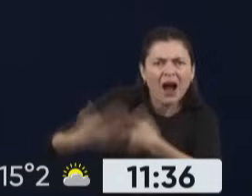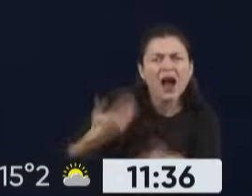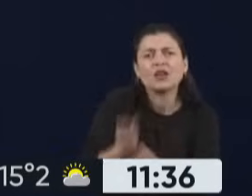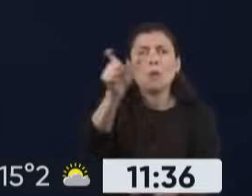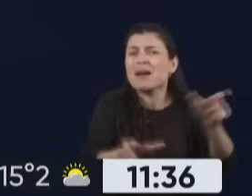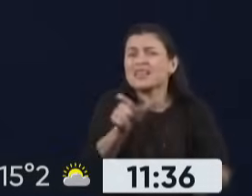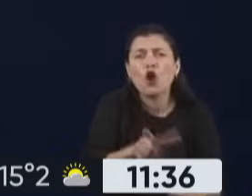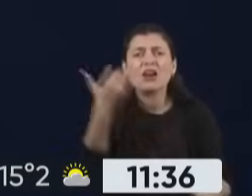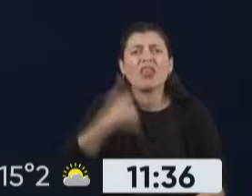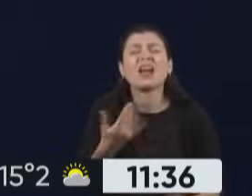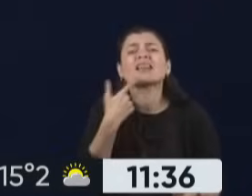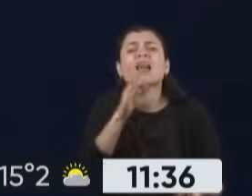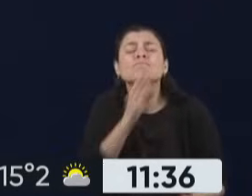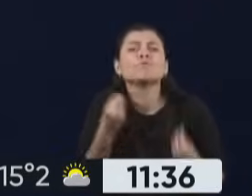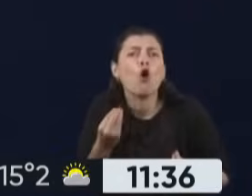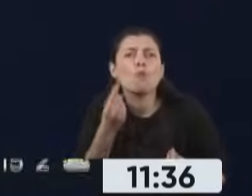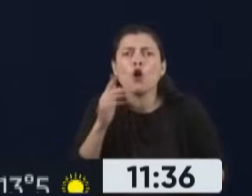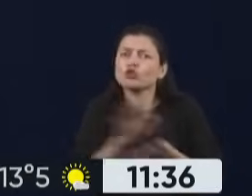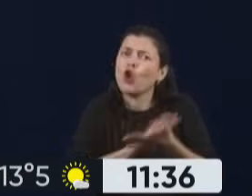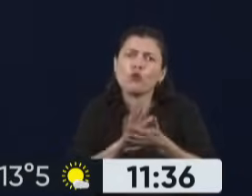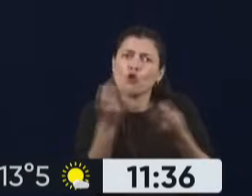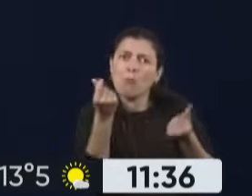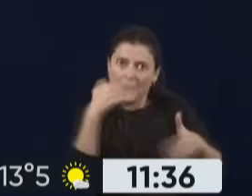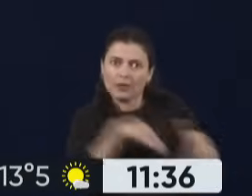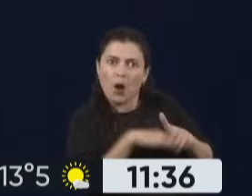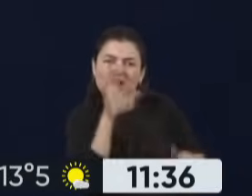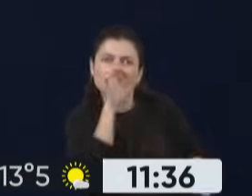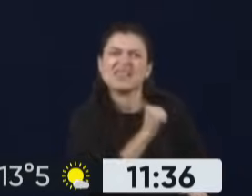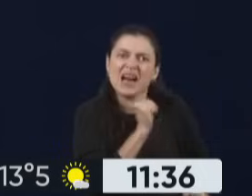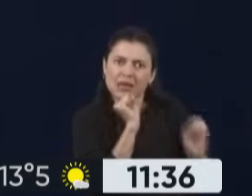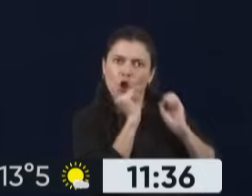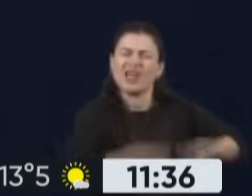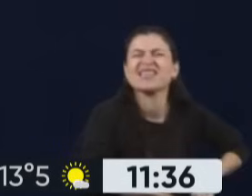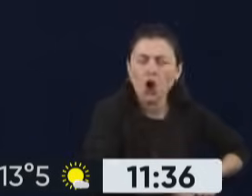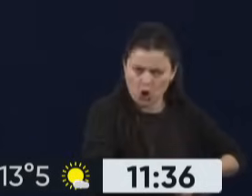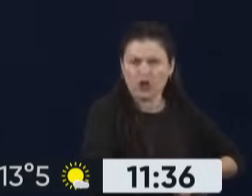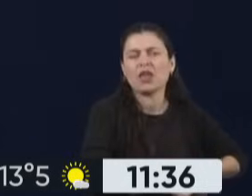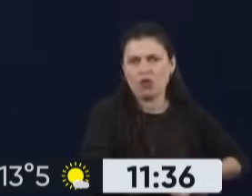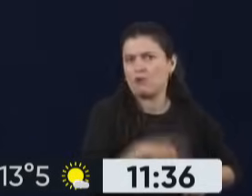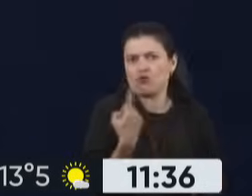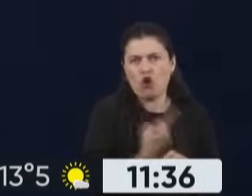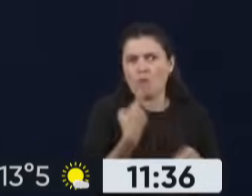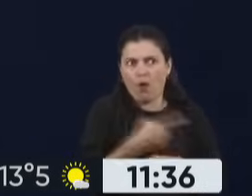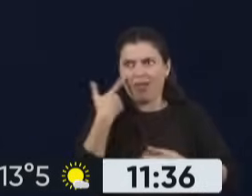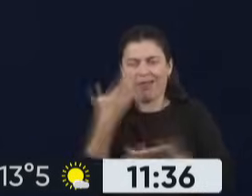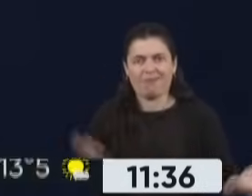informalidad y el Estado subió cada vez más los impuestos sobre los pocos formales que iban quedando en la